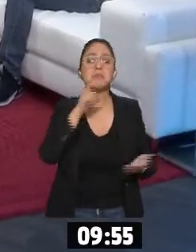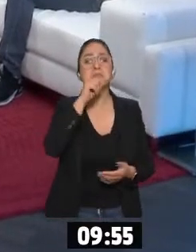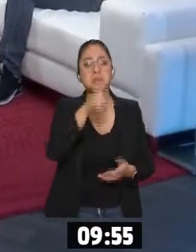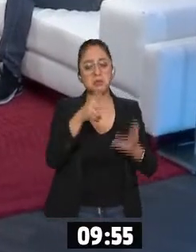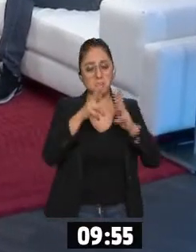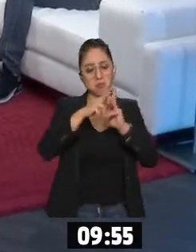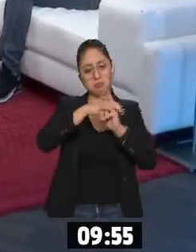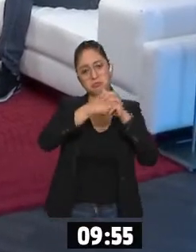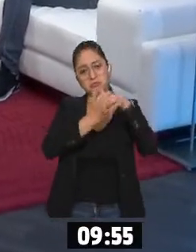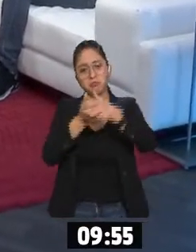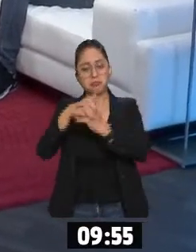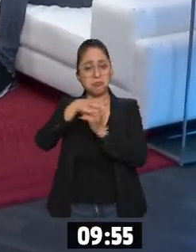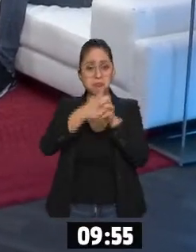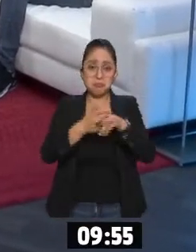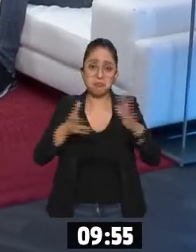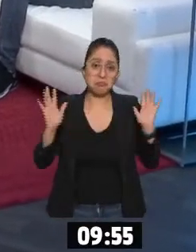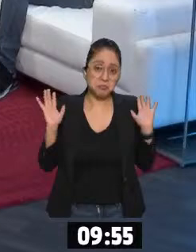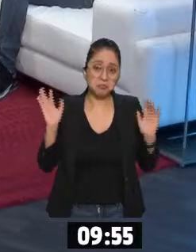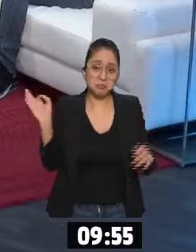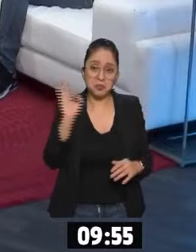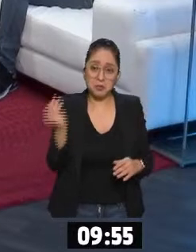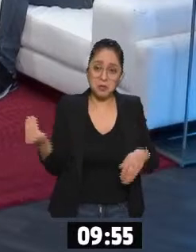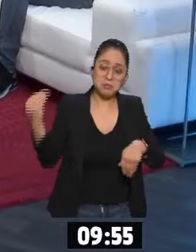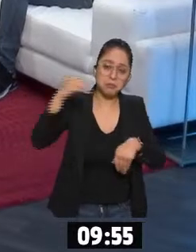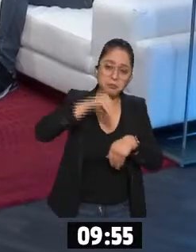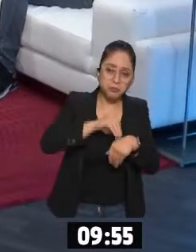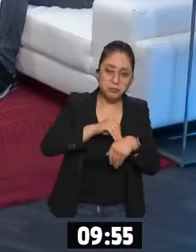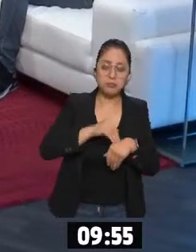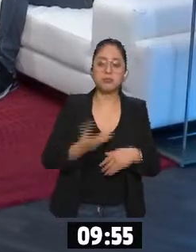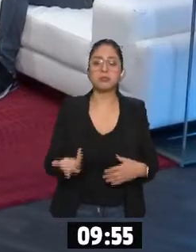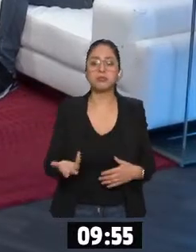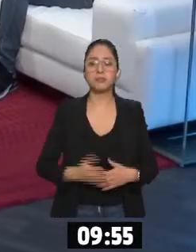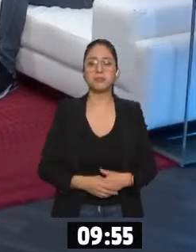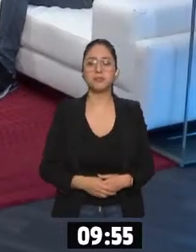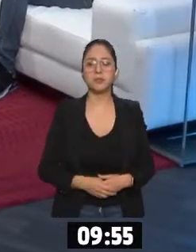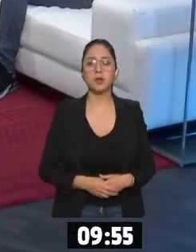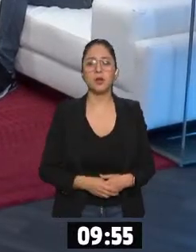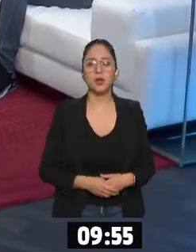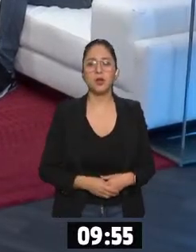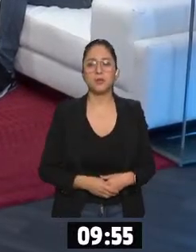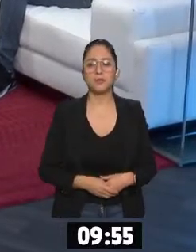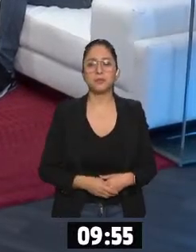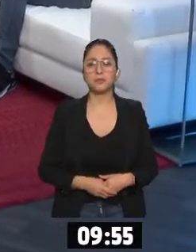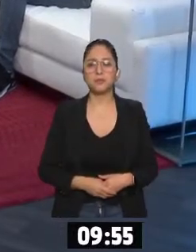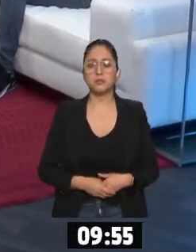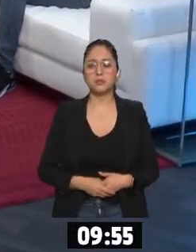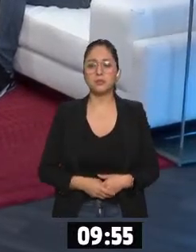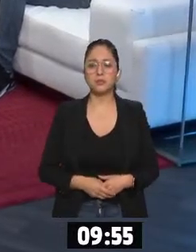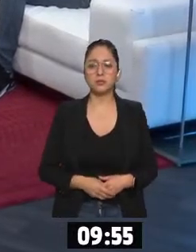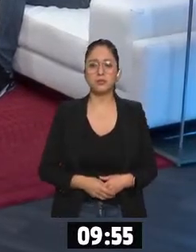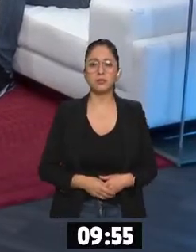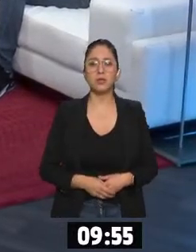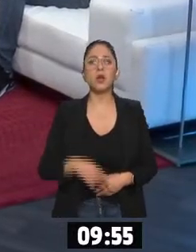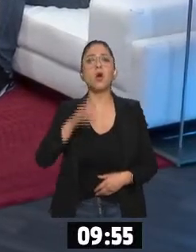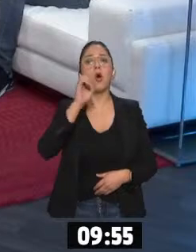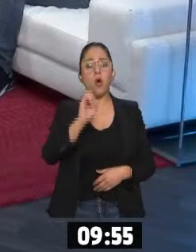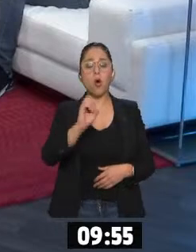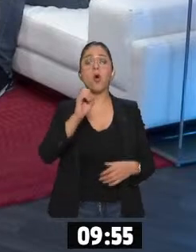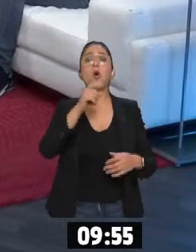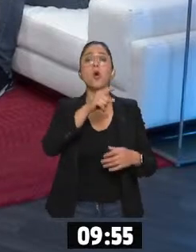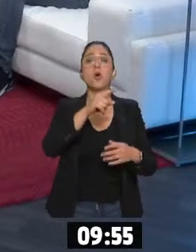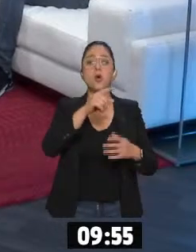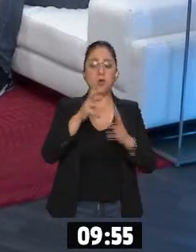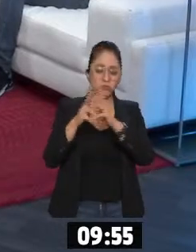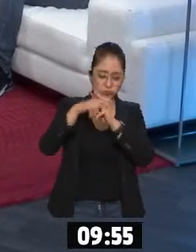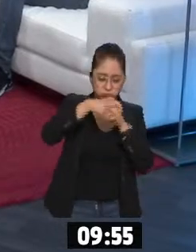Lucha libre, ¿no? Así es. El levantamiento de tarro. Lucha grecorromántica. 100 litros. ¿Cómo lucha en lodo? 100 litros. Ese